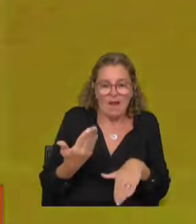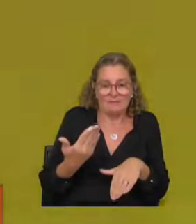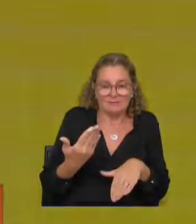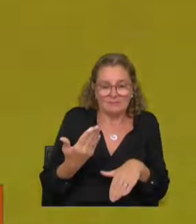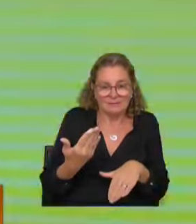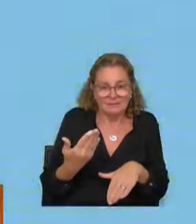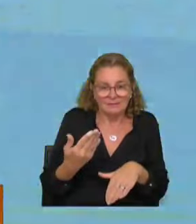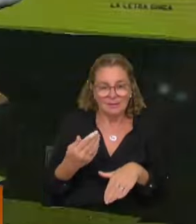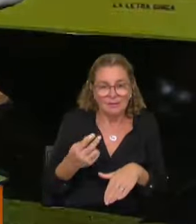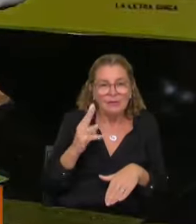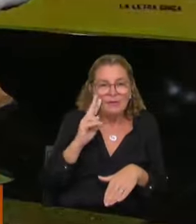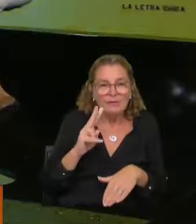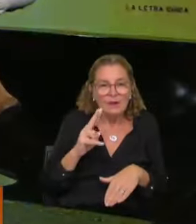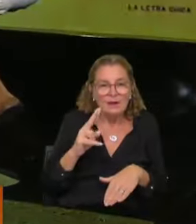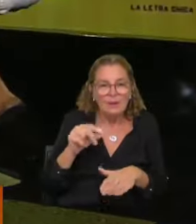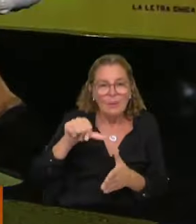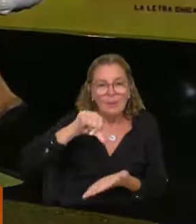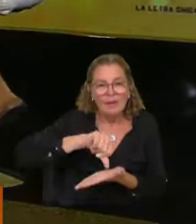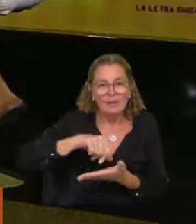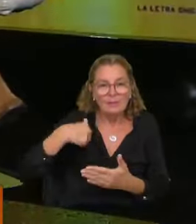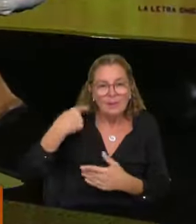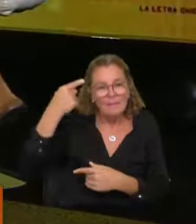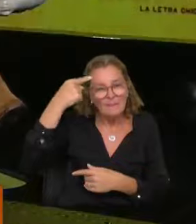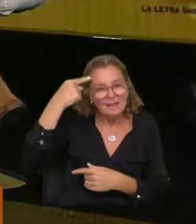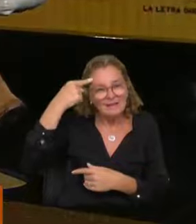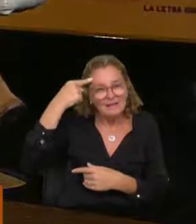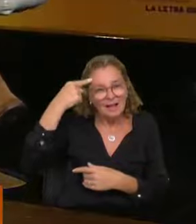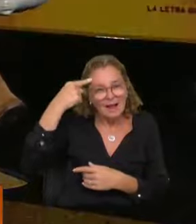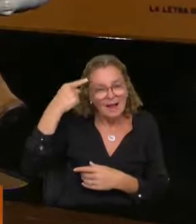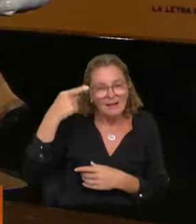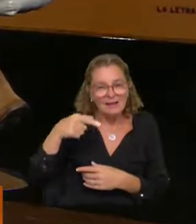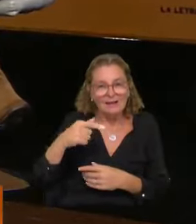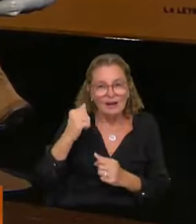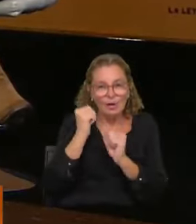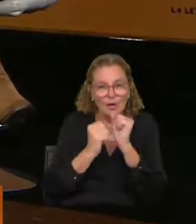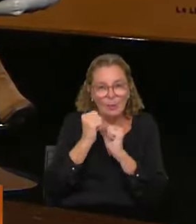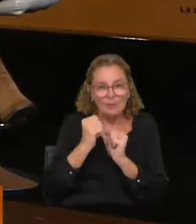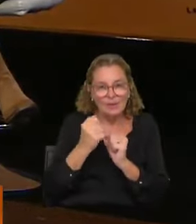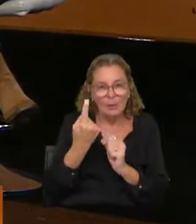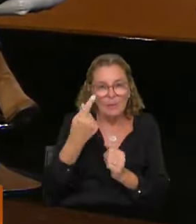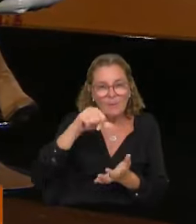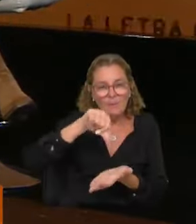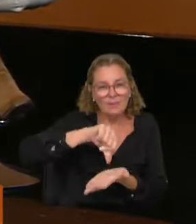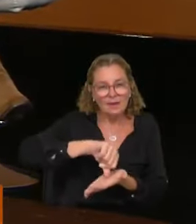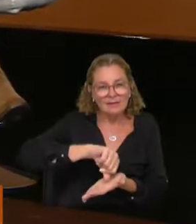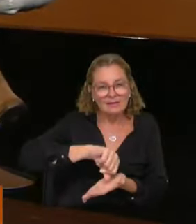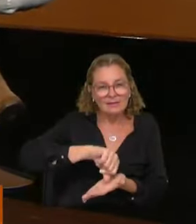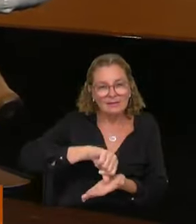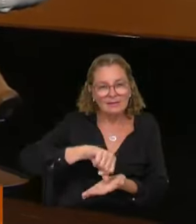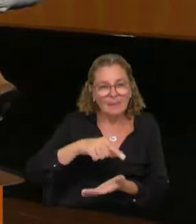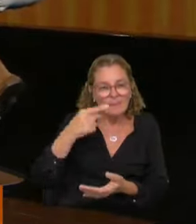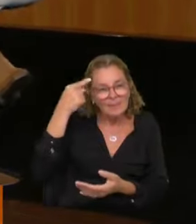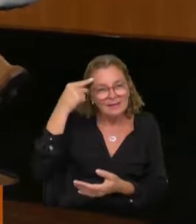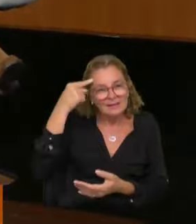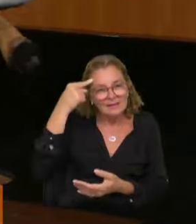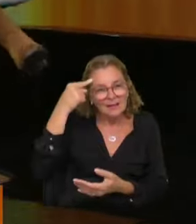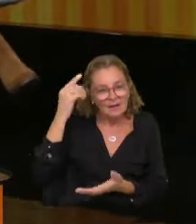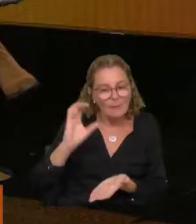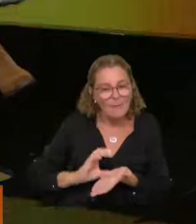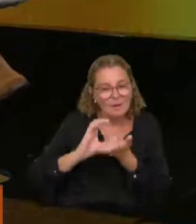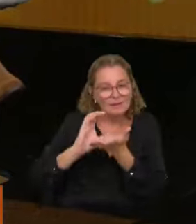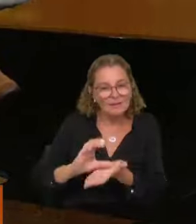que ver con un país productivo o sea pensar en sostener económicamente un país es este pensar en invertir